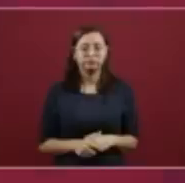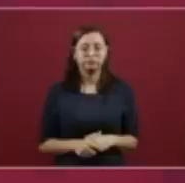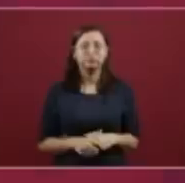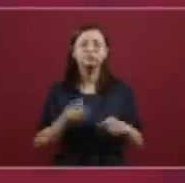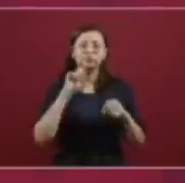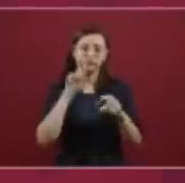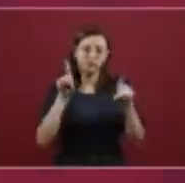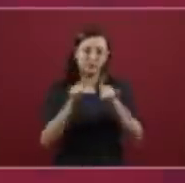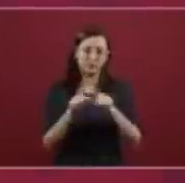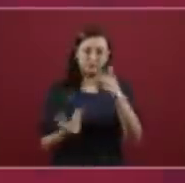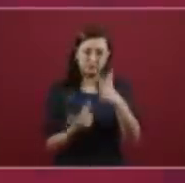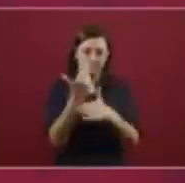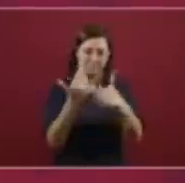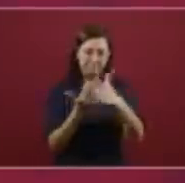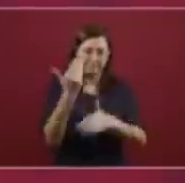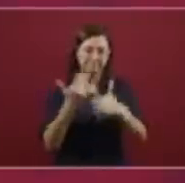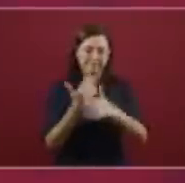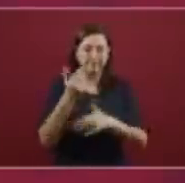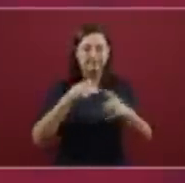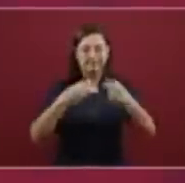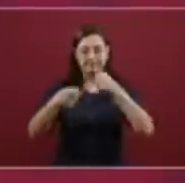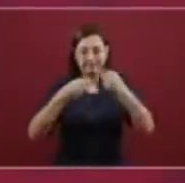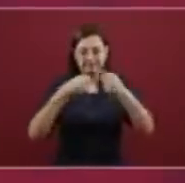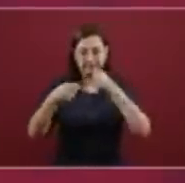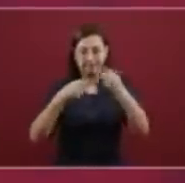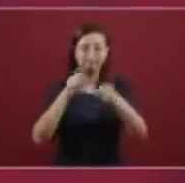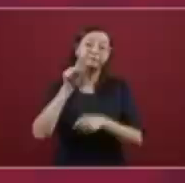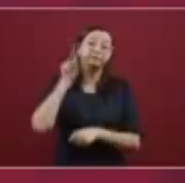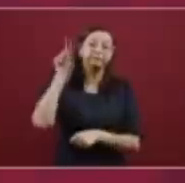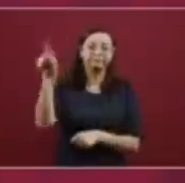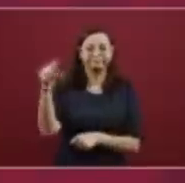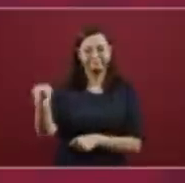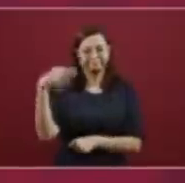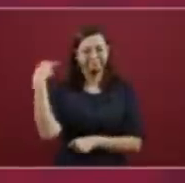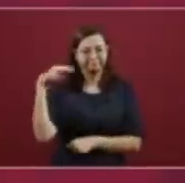conferencia de prensa en Veracruz.